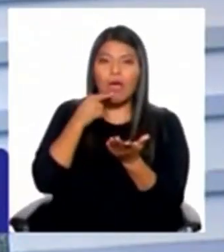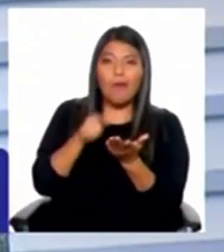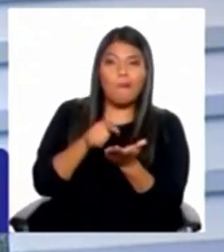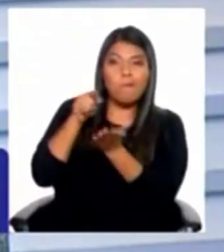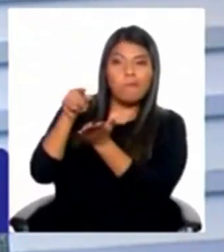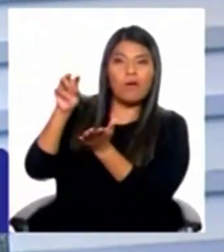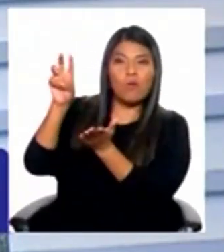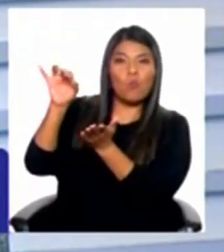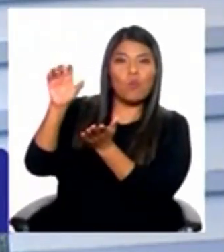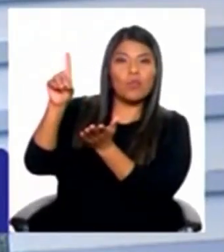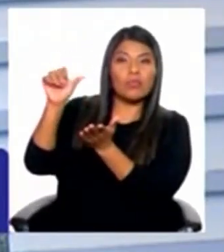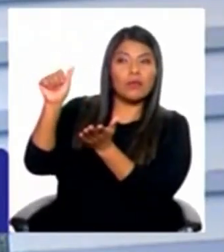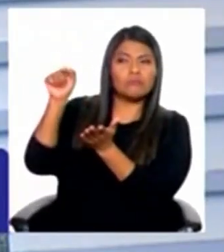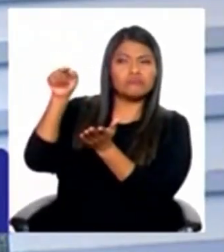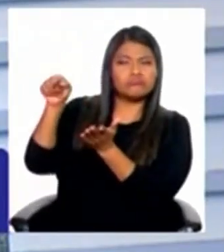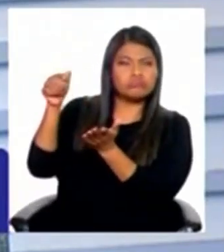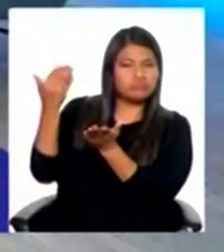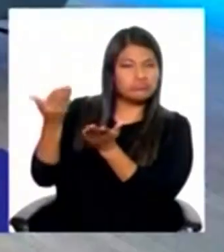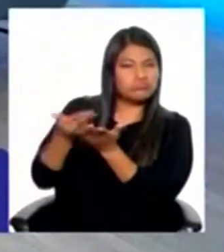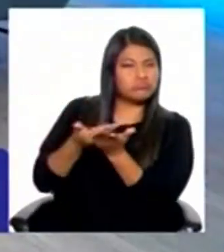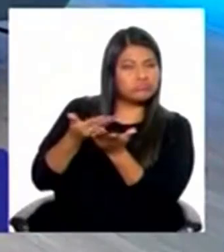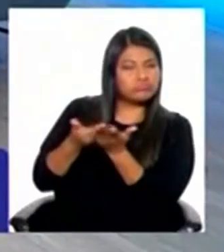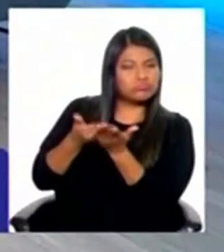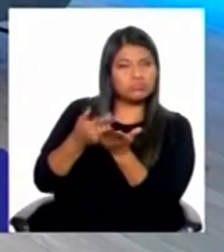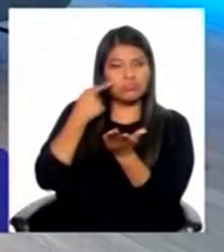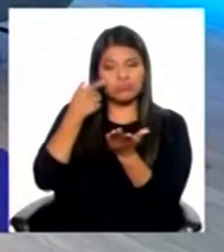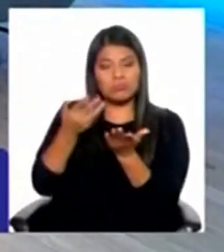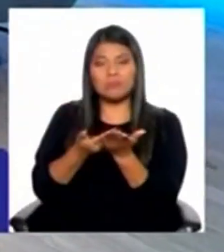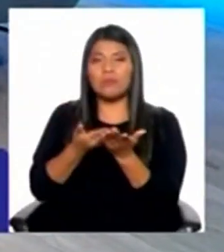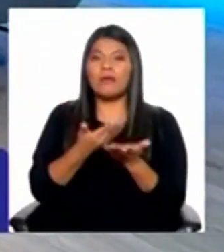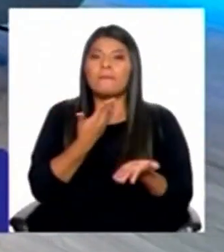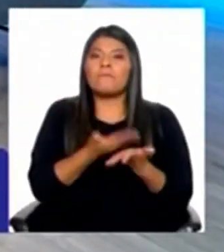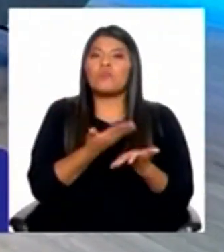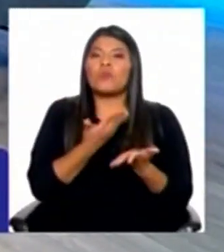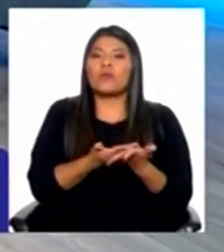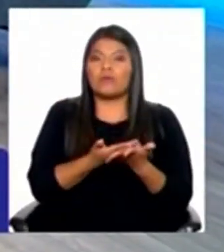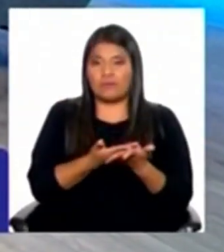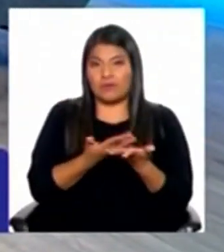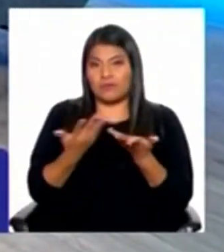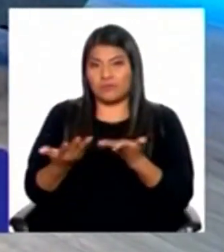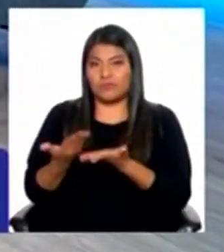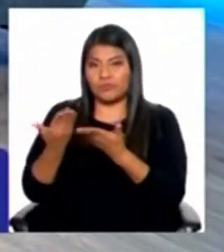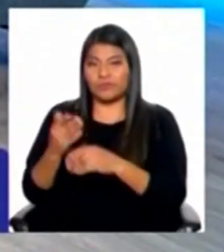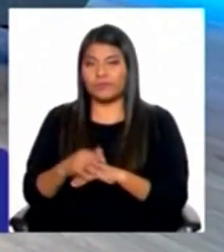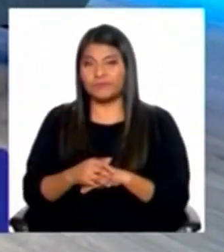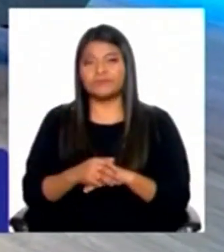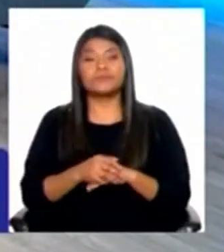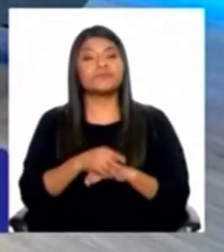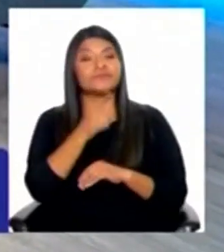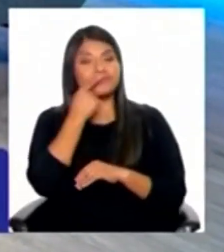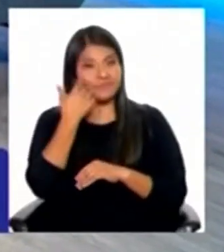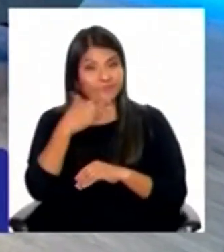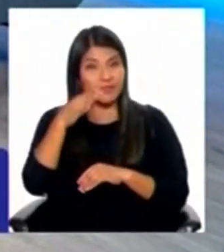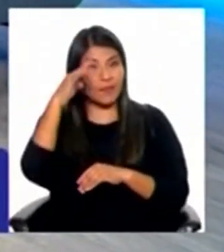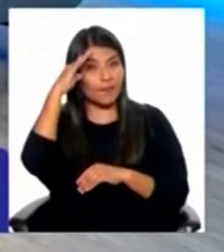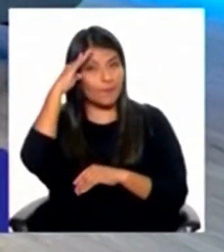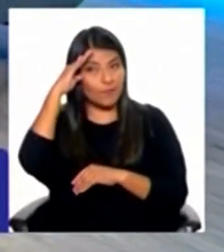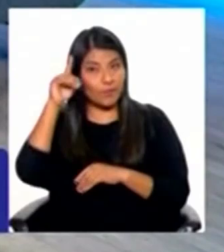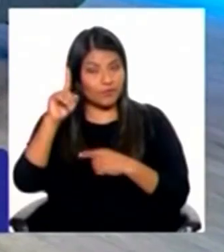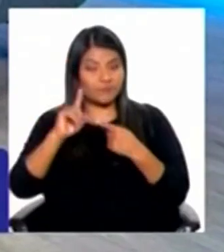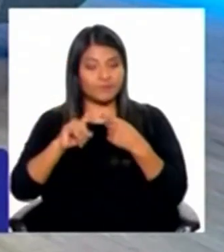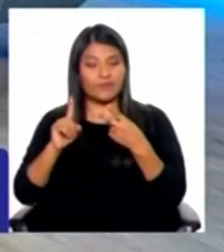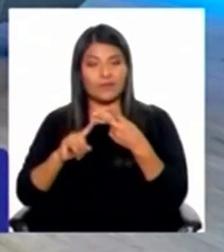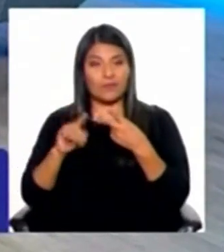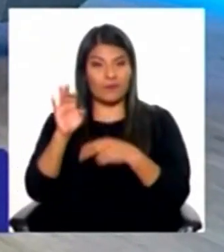la apelación se podrán dar esos elementos? En la apelación lo que tiene que hacer la fiscalía con ayuda de la policía es realmente recabar los indicios